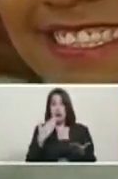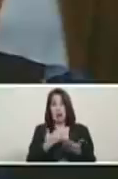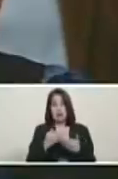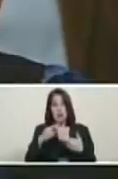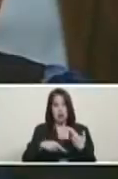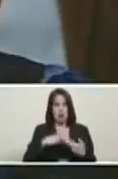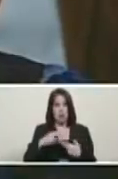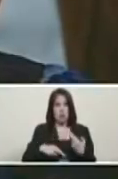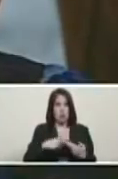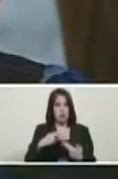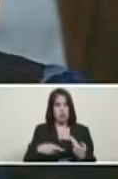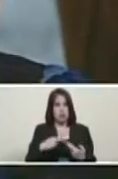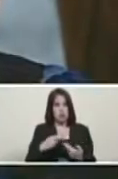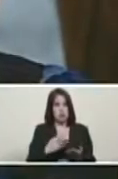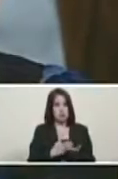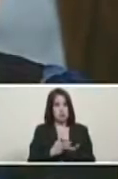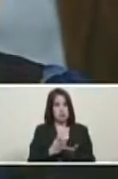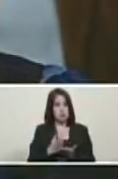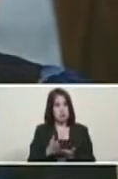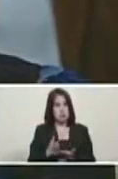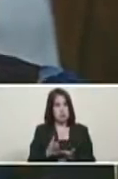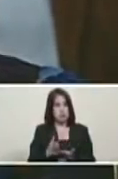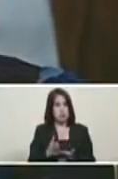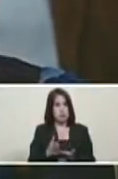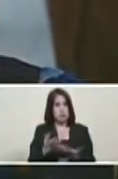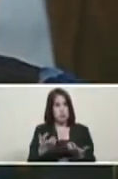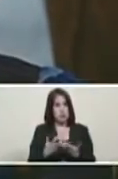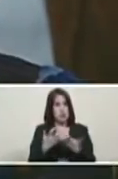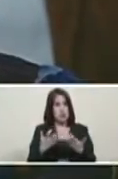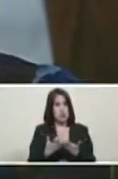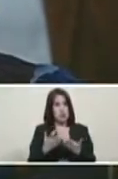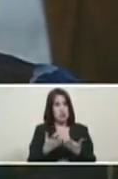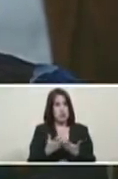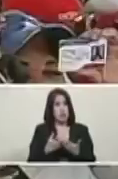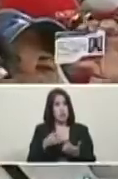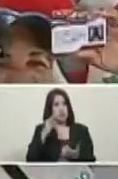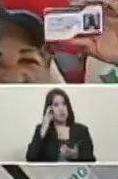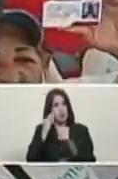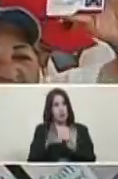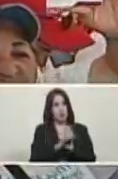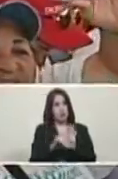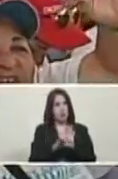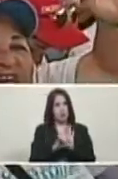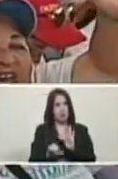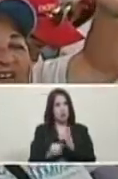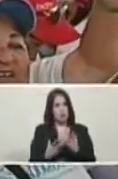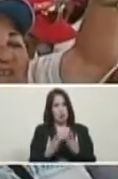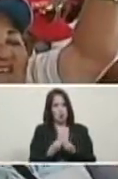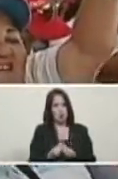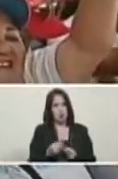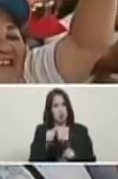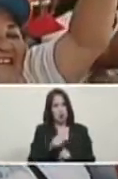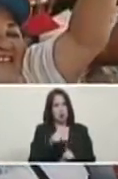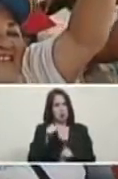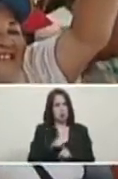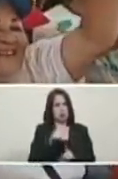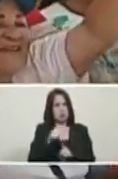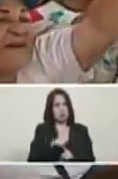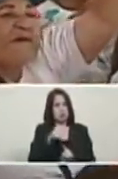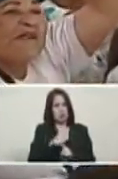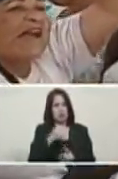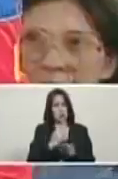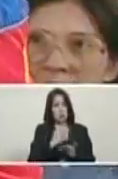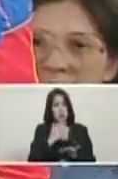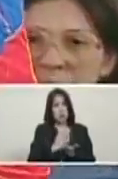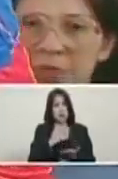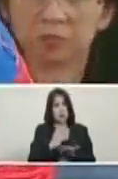nuestra líder, jefa guerrillera, Gladys Requena, estamos en pie de lucha. Y te vamos